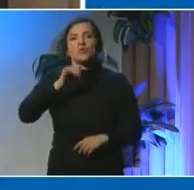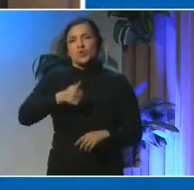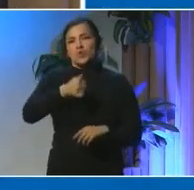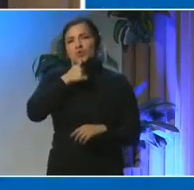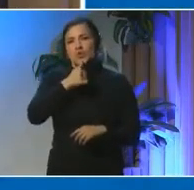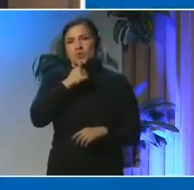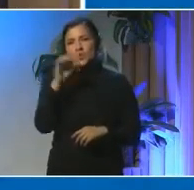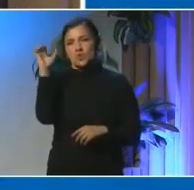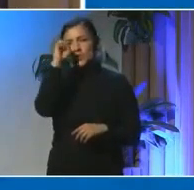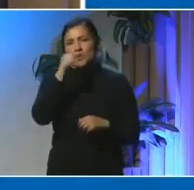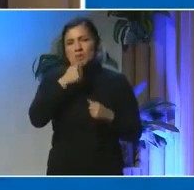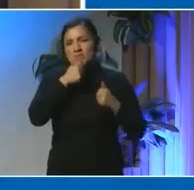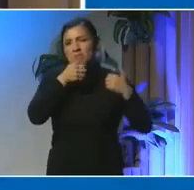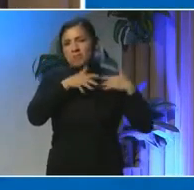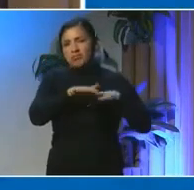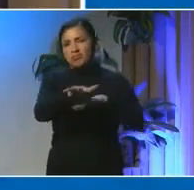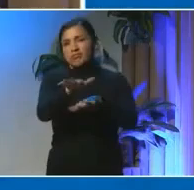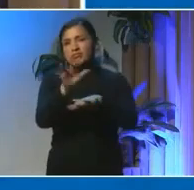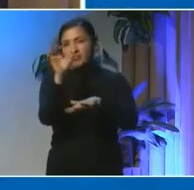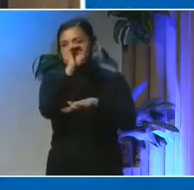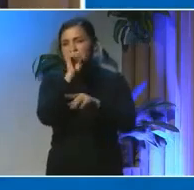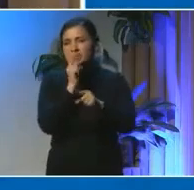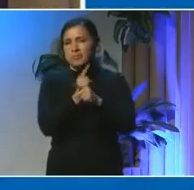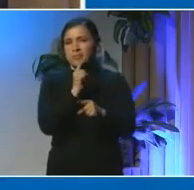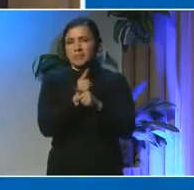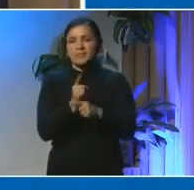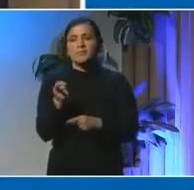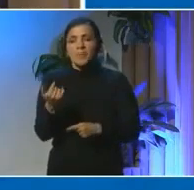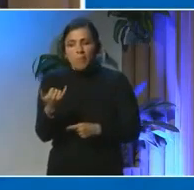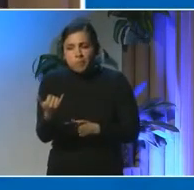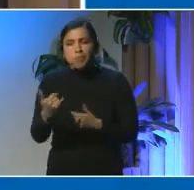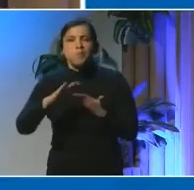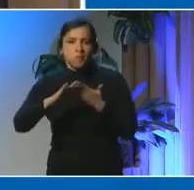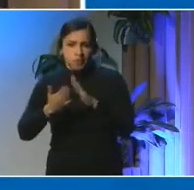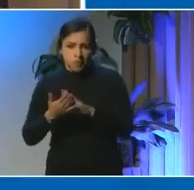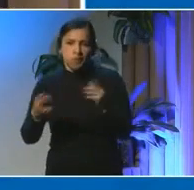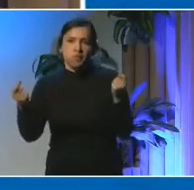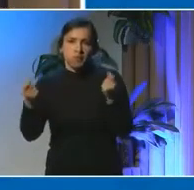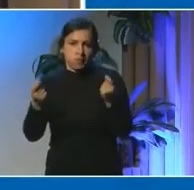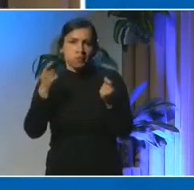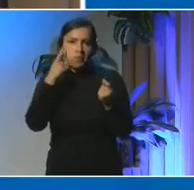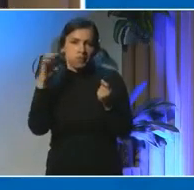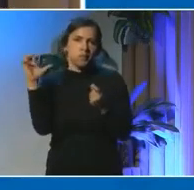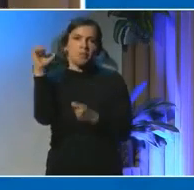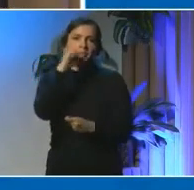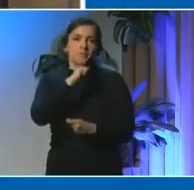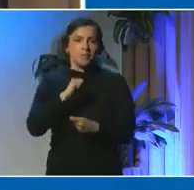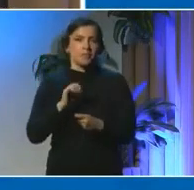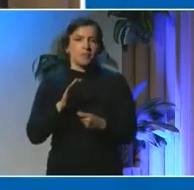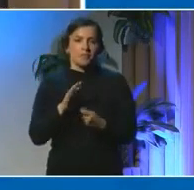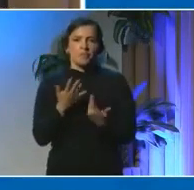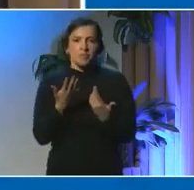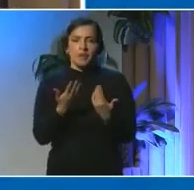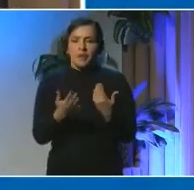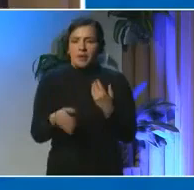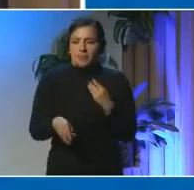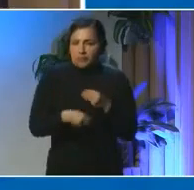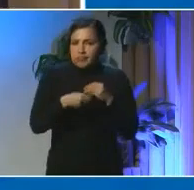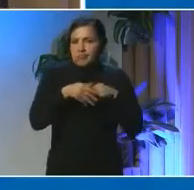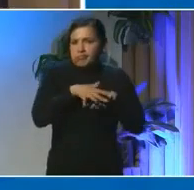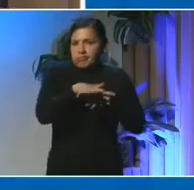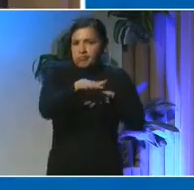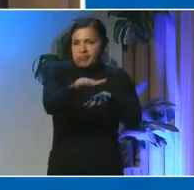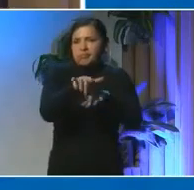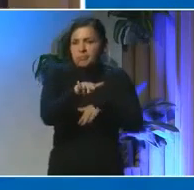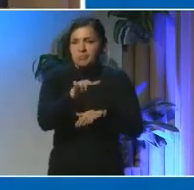que estamos además poder garantizarle a las comunidades en las cuencas en las que estamos cantidad y calidad de agua de una